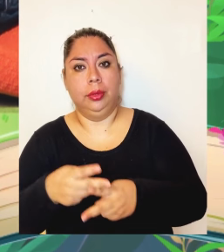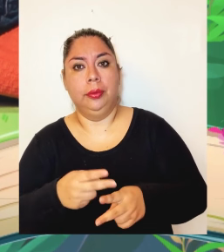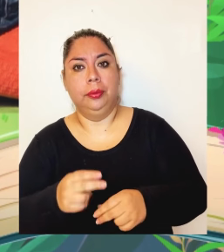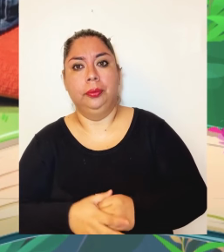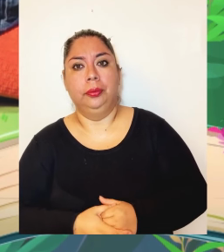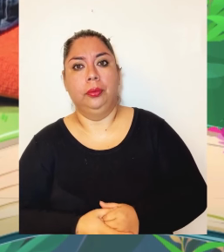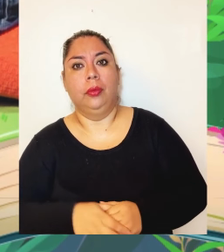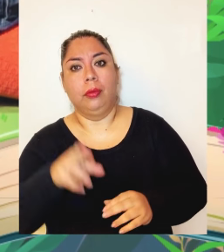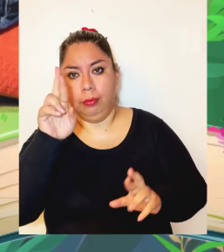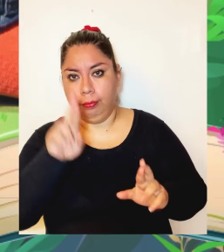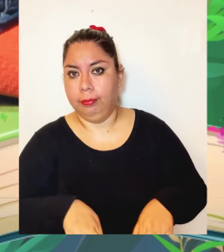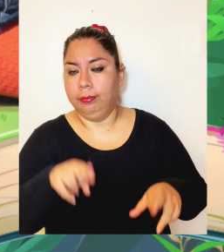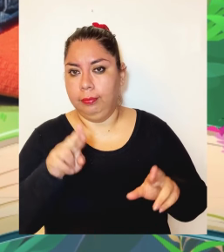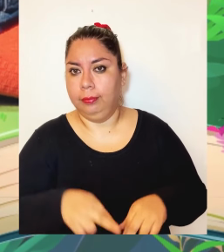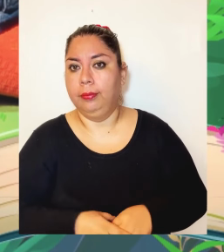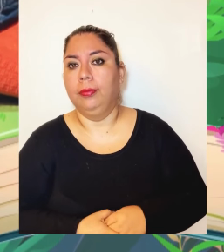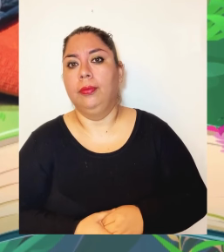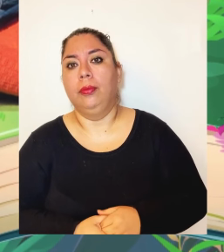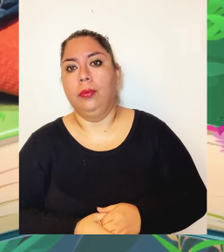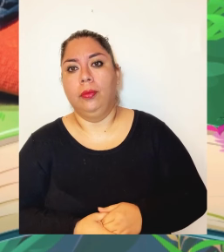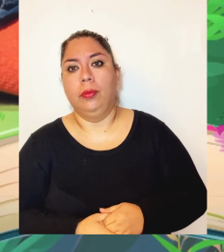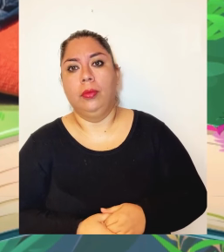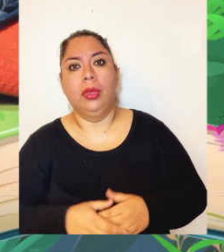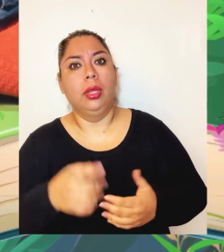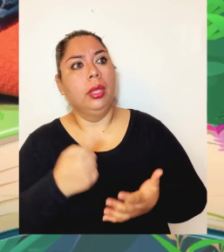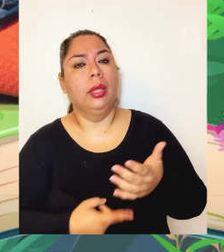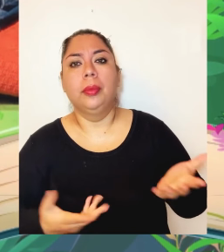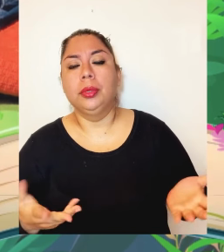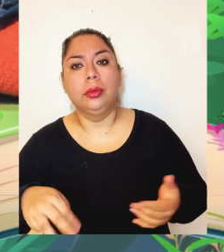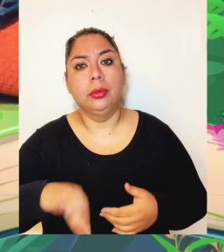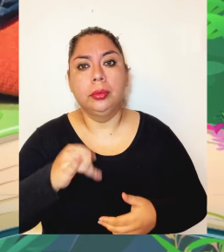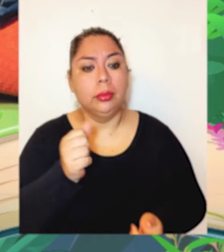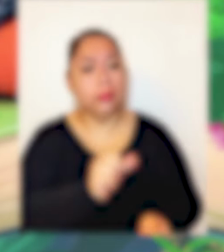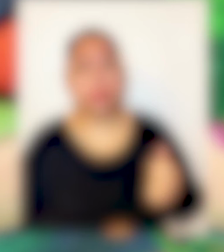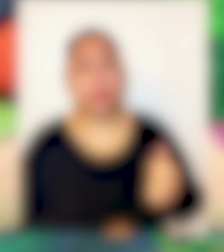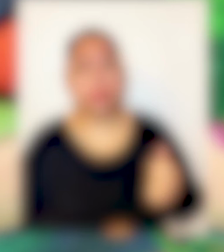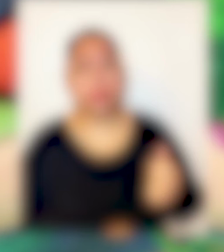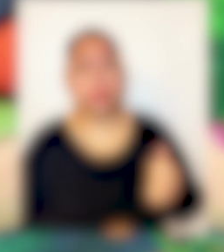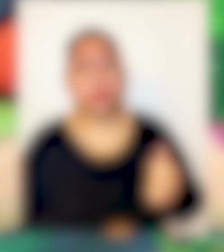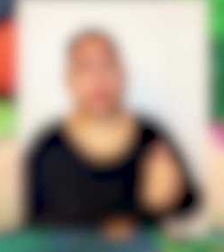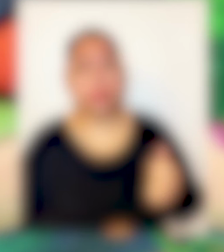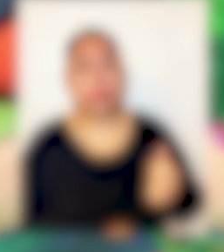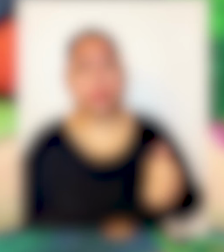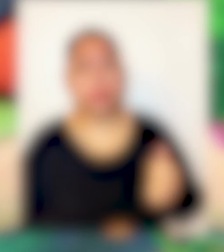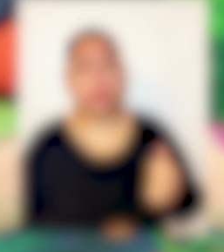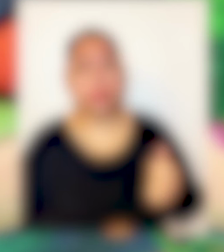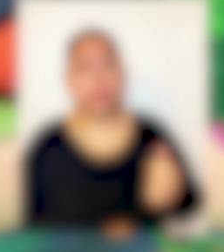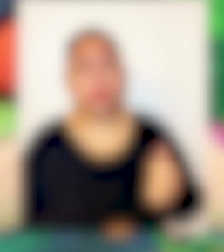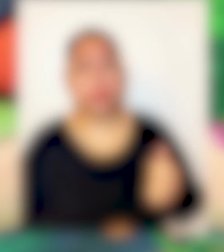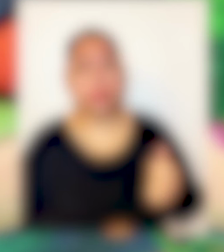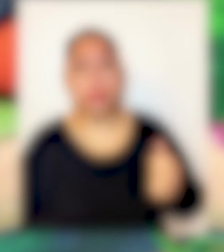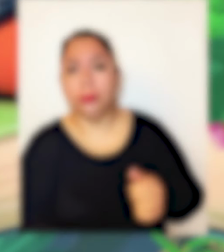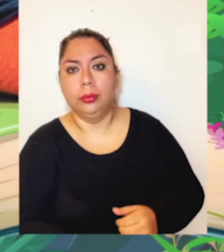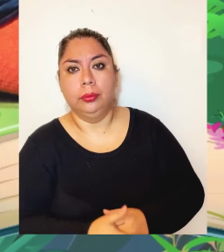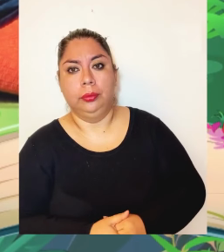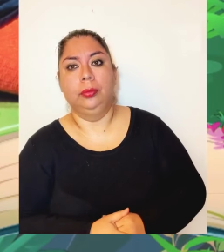Chay, hinapuni Rumi. Imataq kasqa mikawan ñañitawanri?